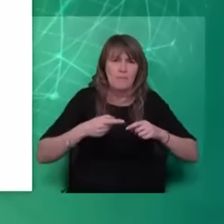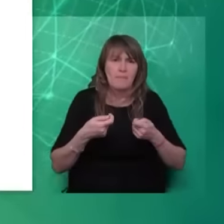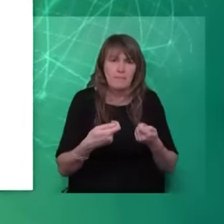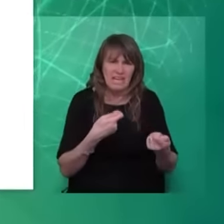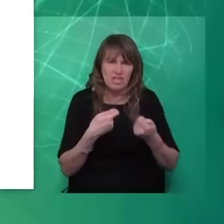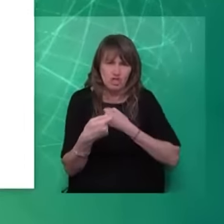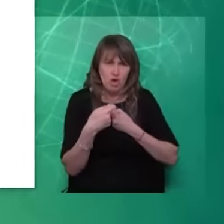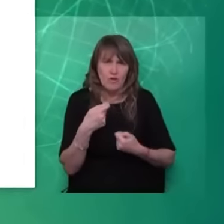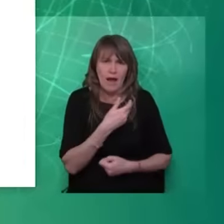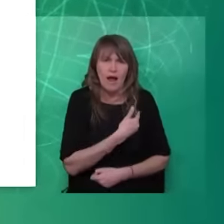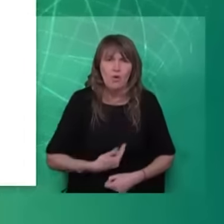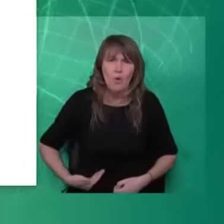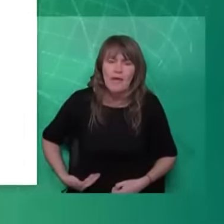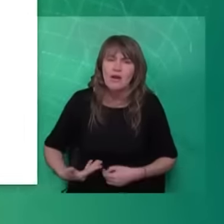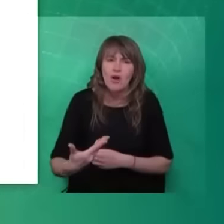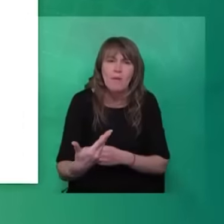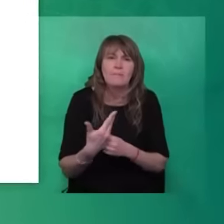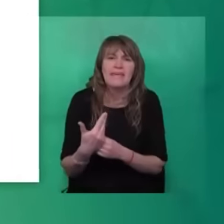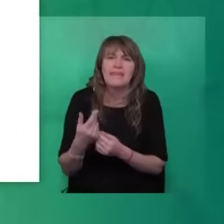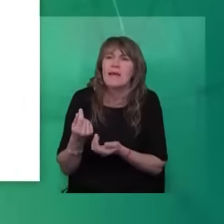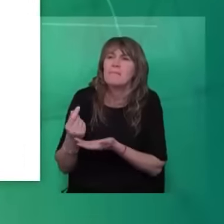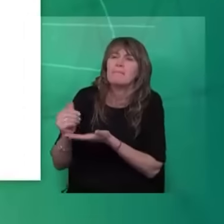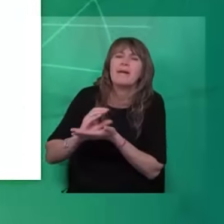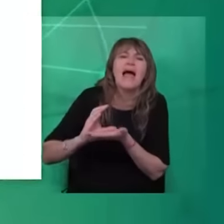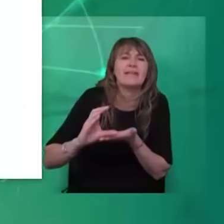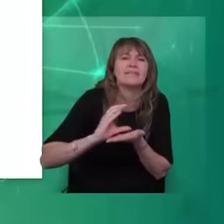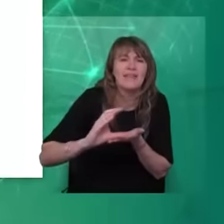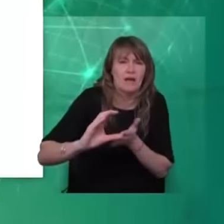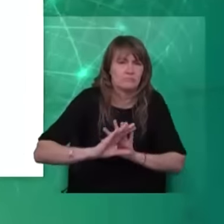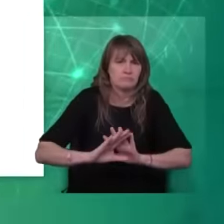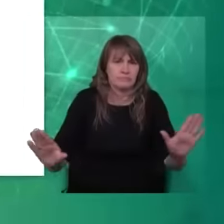exigiéndole los fondos de coparticipación para la